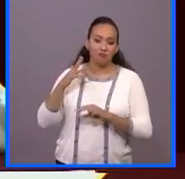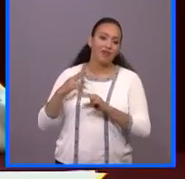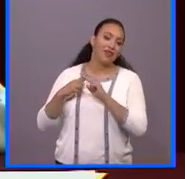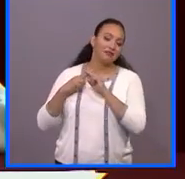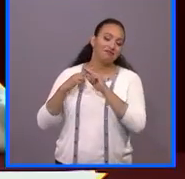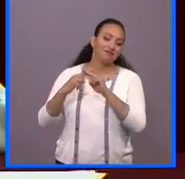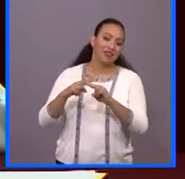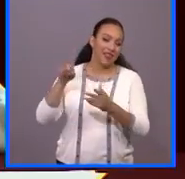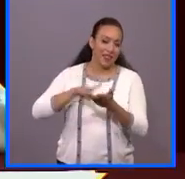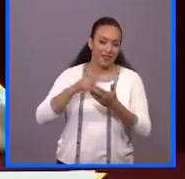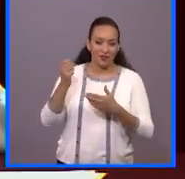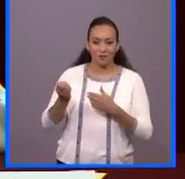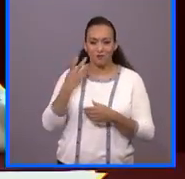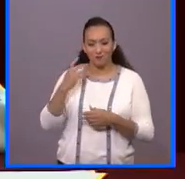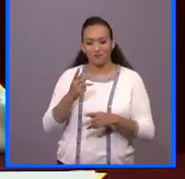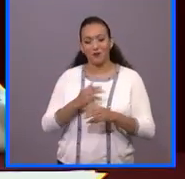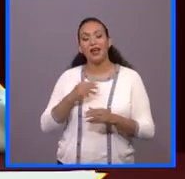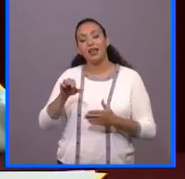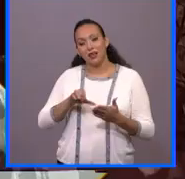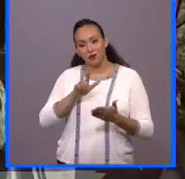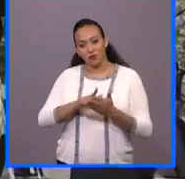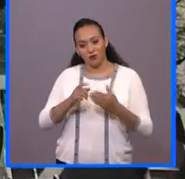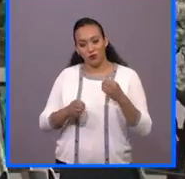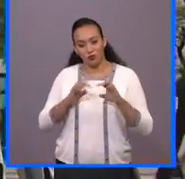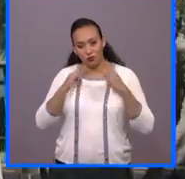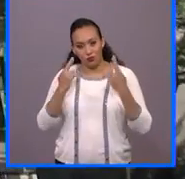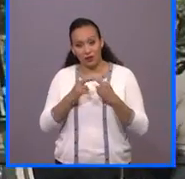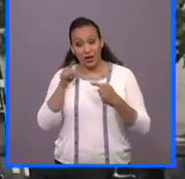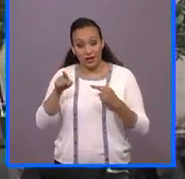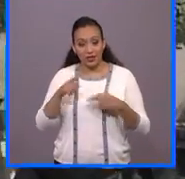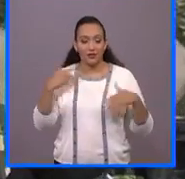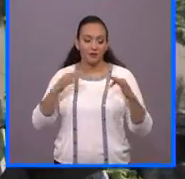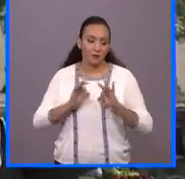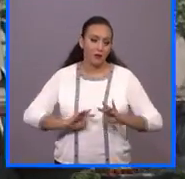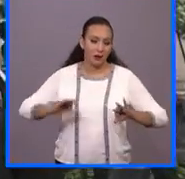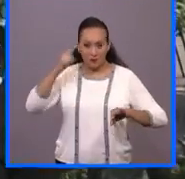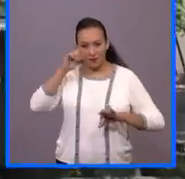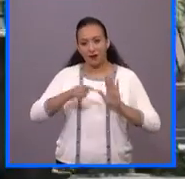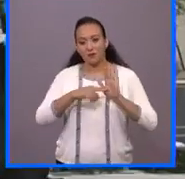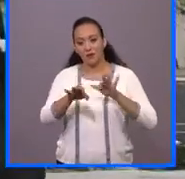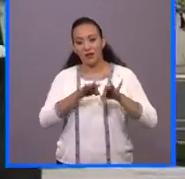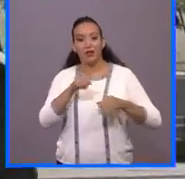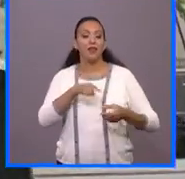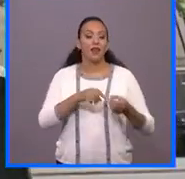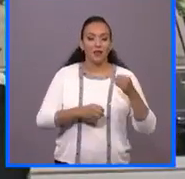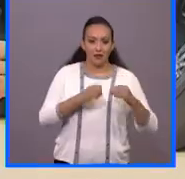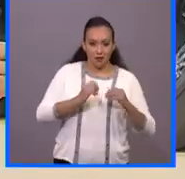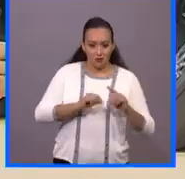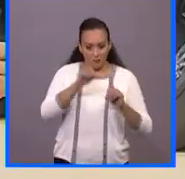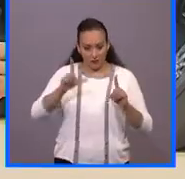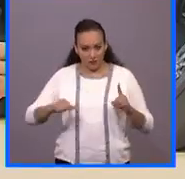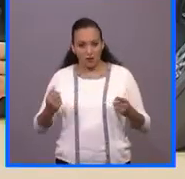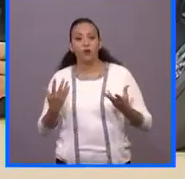de Estudios Constitucionales, que se ha convertido en un verdadero puente entre la labor jurisdiccional del Tribunal Constitucional de